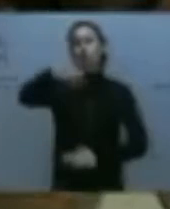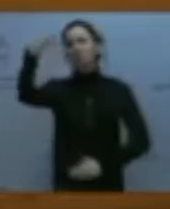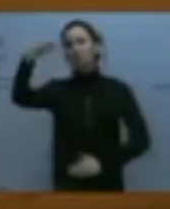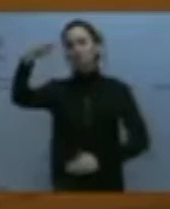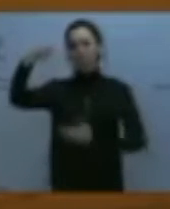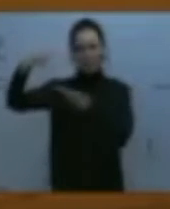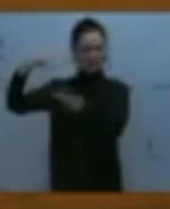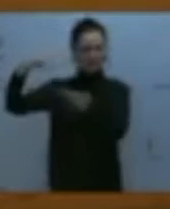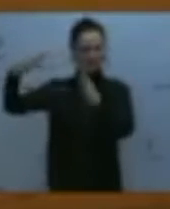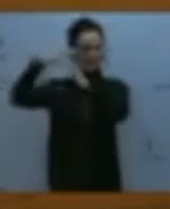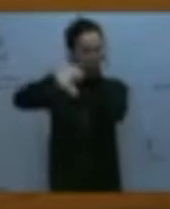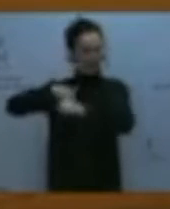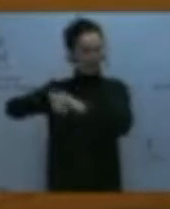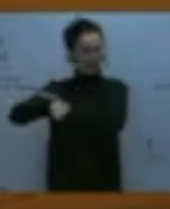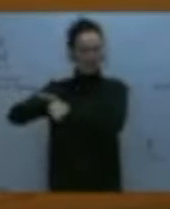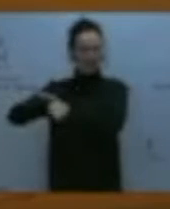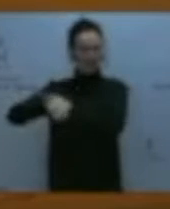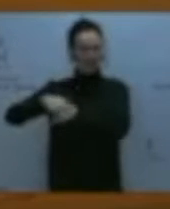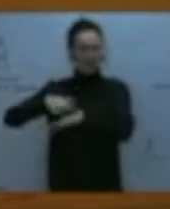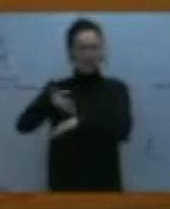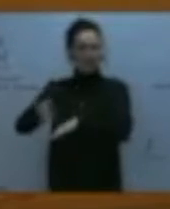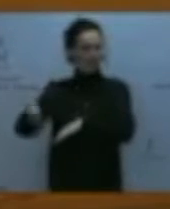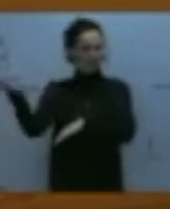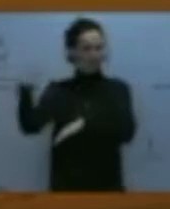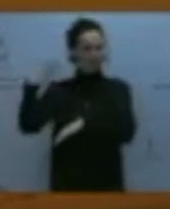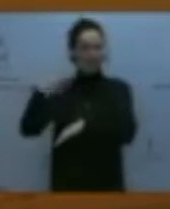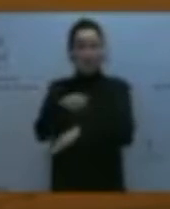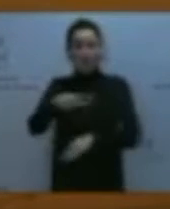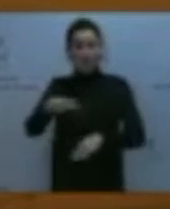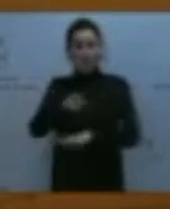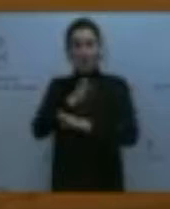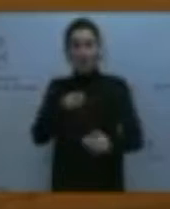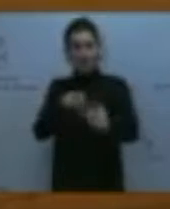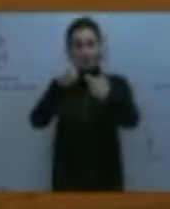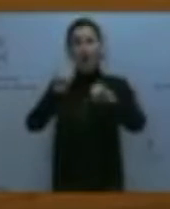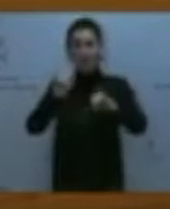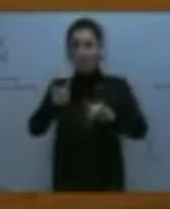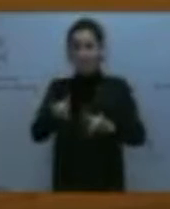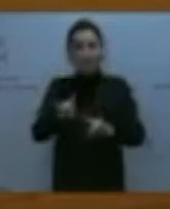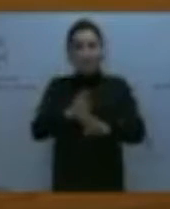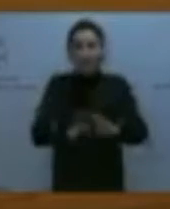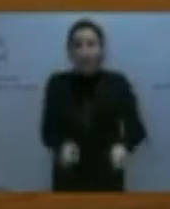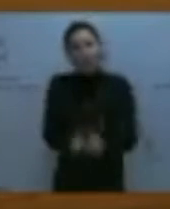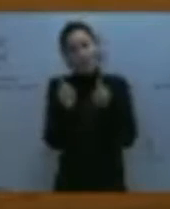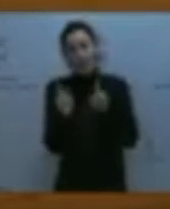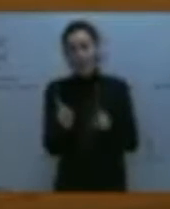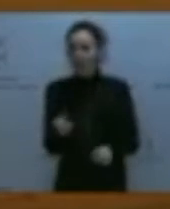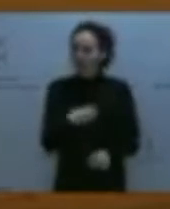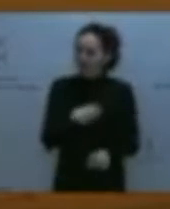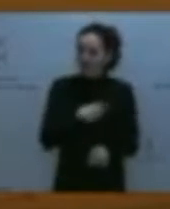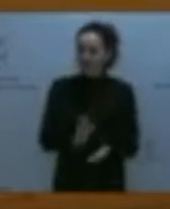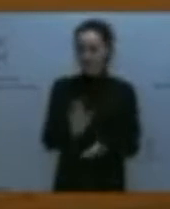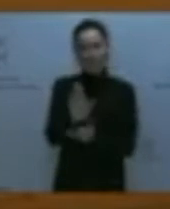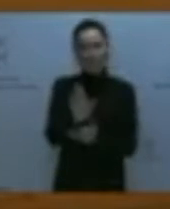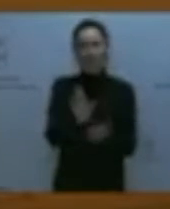algo opaca, a veces ineficaz en la resolución de conflictos y, como ya planteábamos, con una representación que no responde a